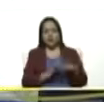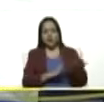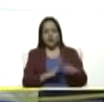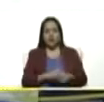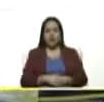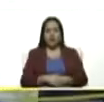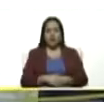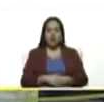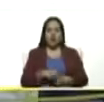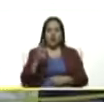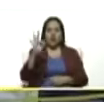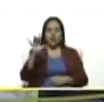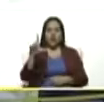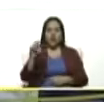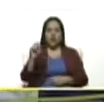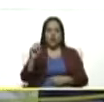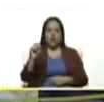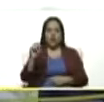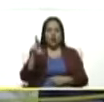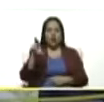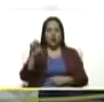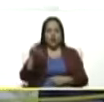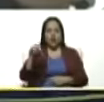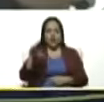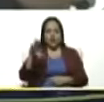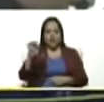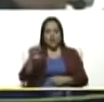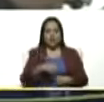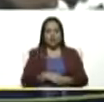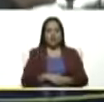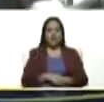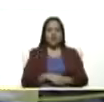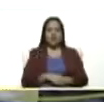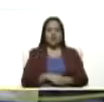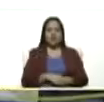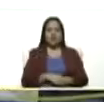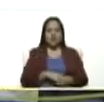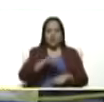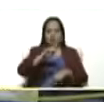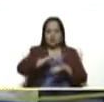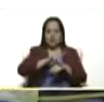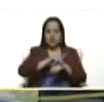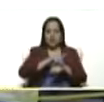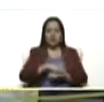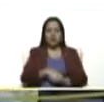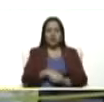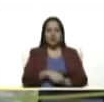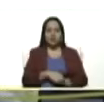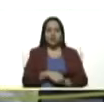Florence Ibáñez, Guatemala. Bienvenida. Francesa guatemalteca.